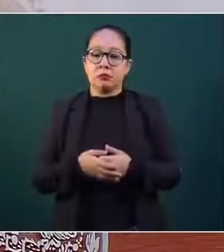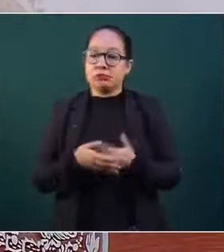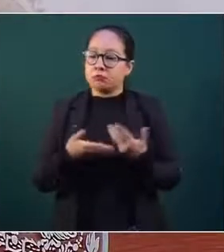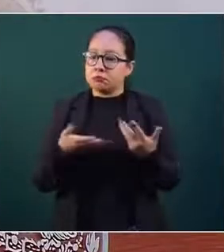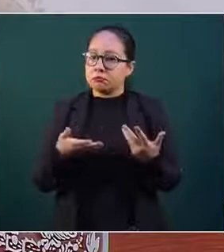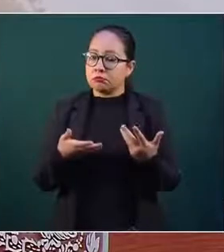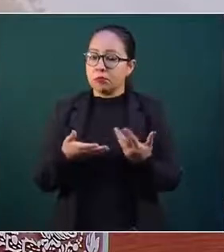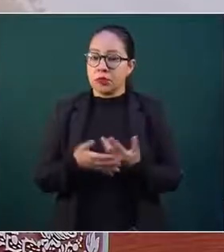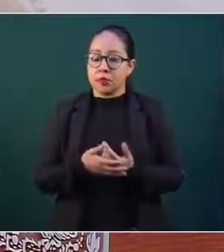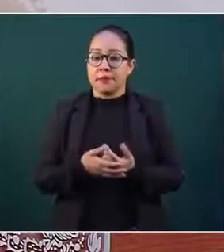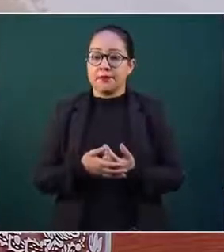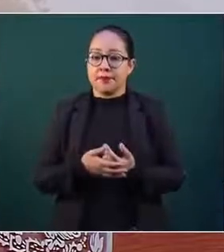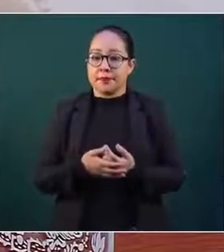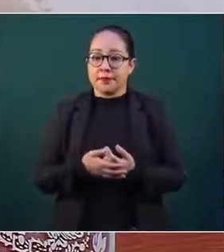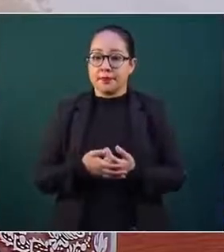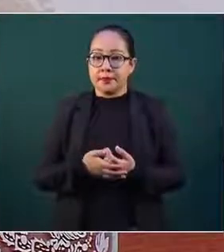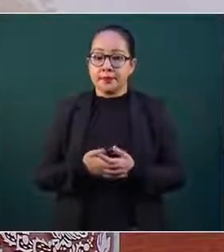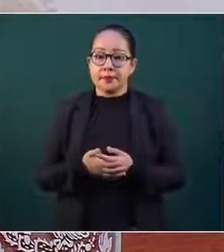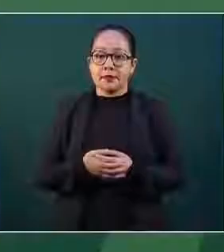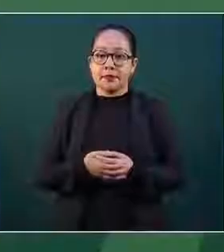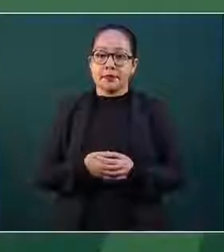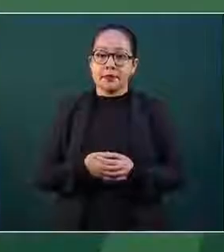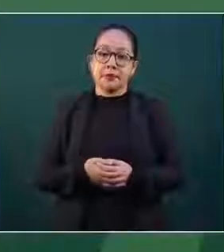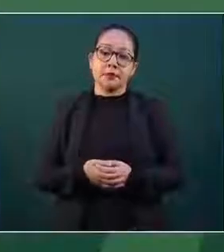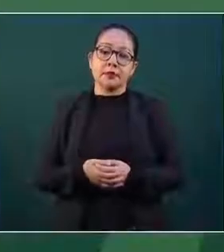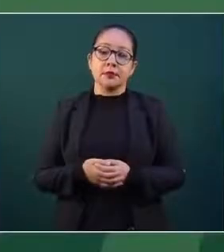Tomemos en cuenta que